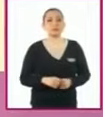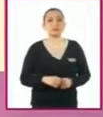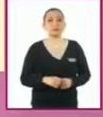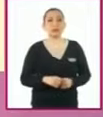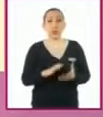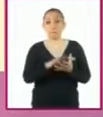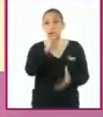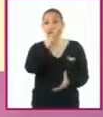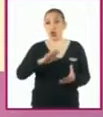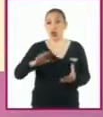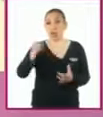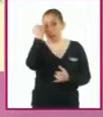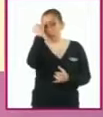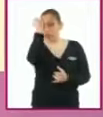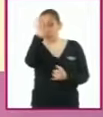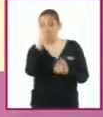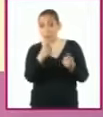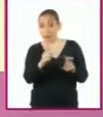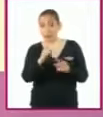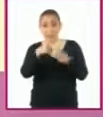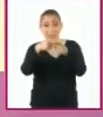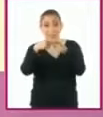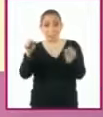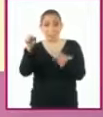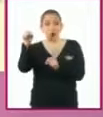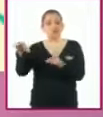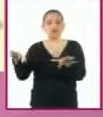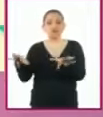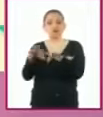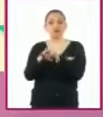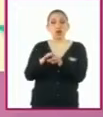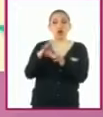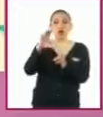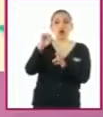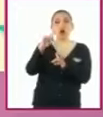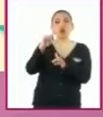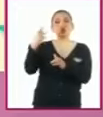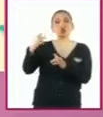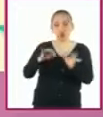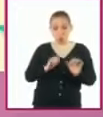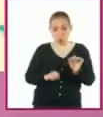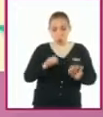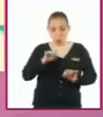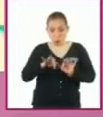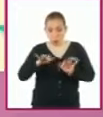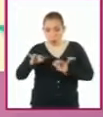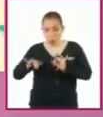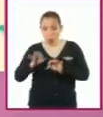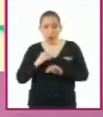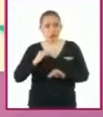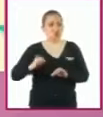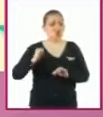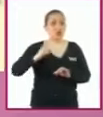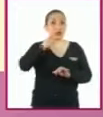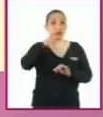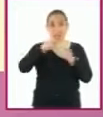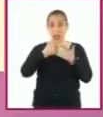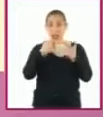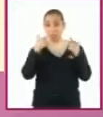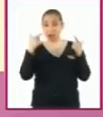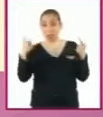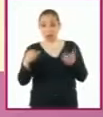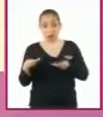Gran parte de la teoría musical japonesa está ligada al koto, su instrumento tradicional, que según la leyenda